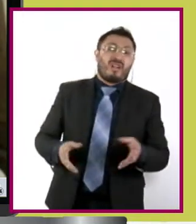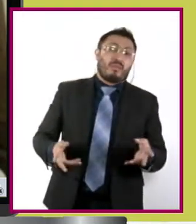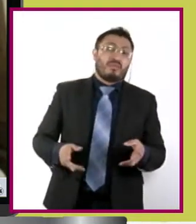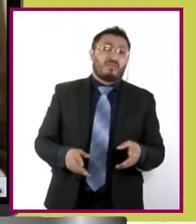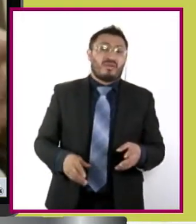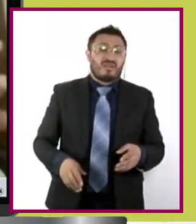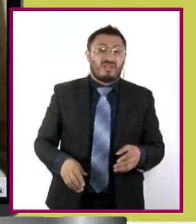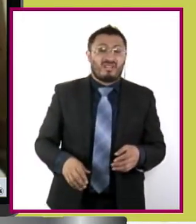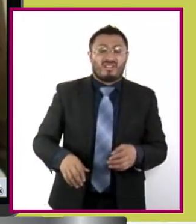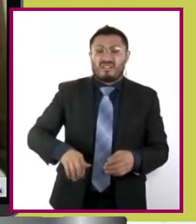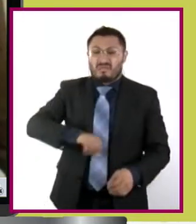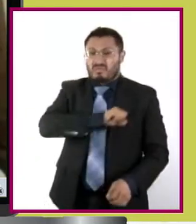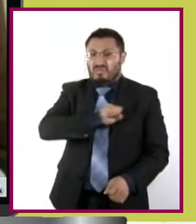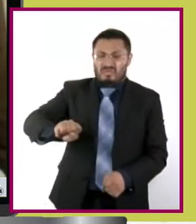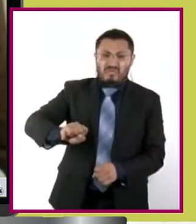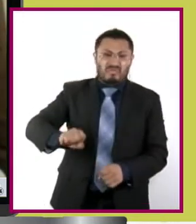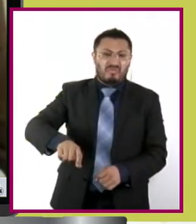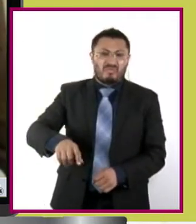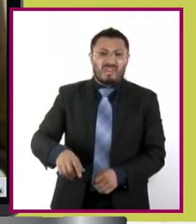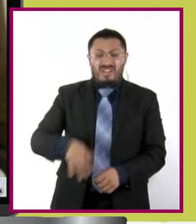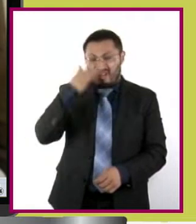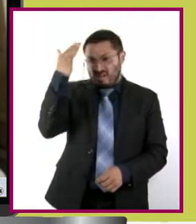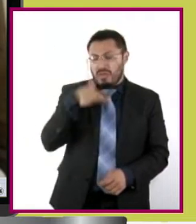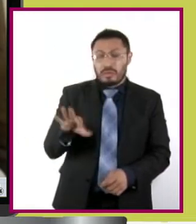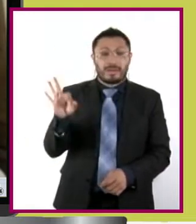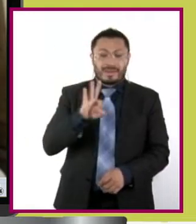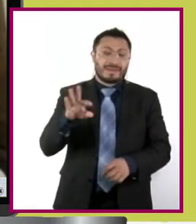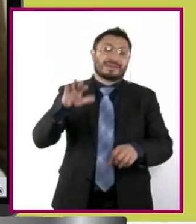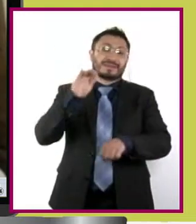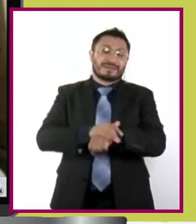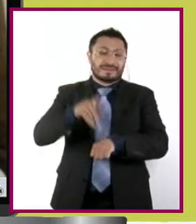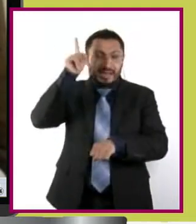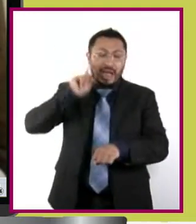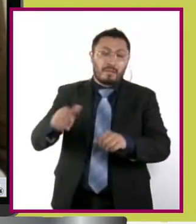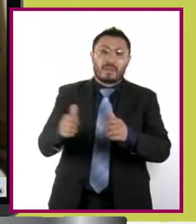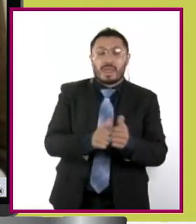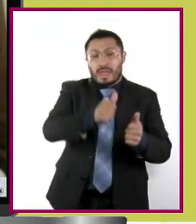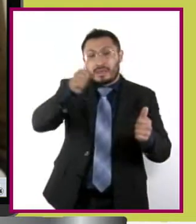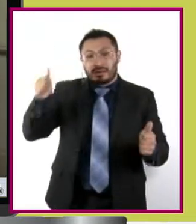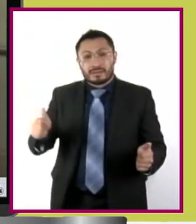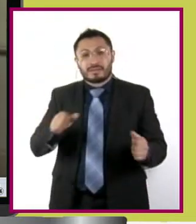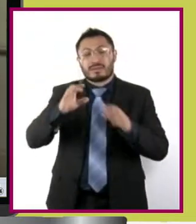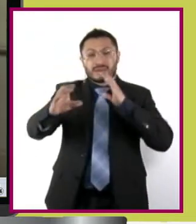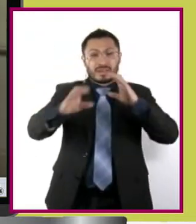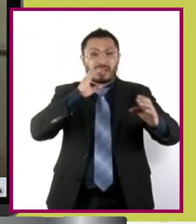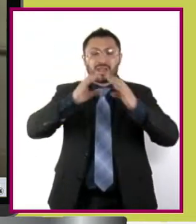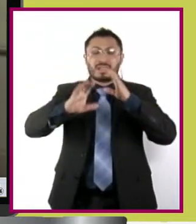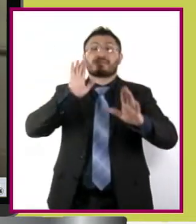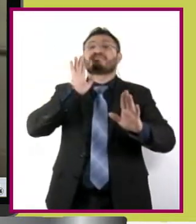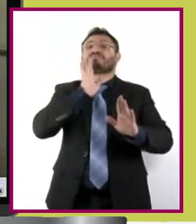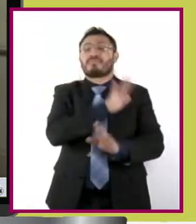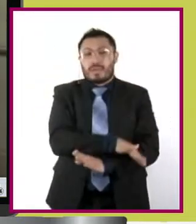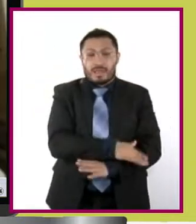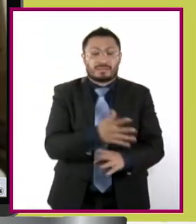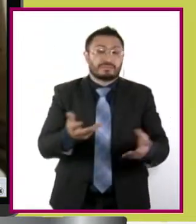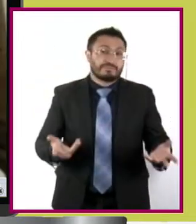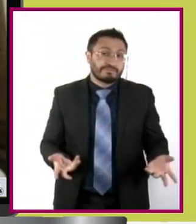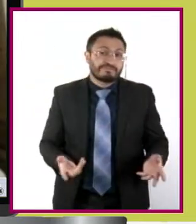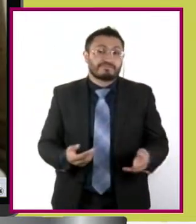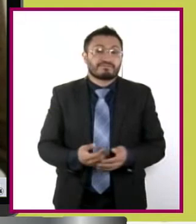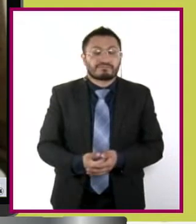deleznable, pues probablemente pierdas a la amiga, repruebes comunicación porque no pasaste esa